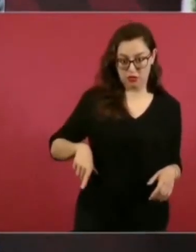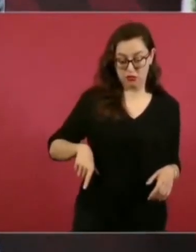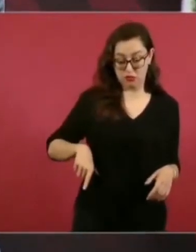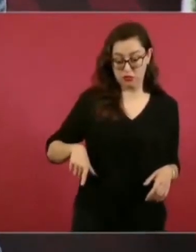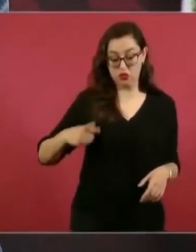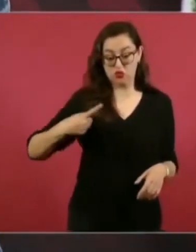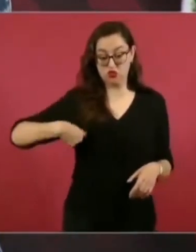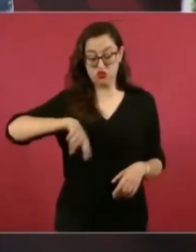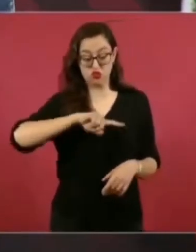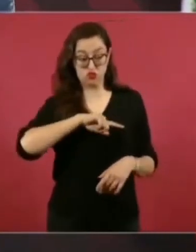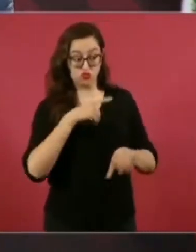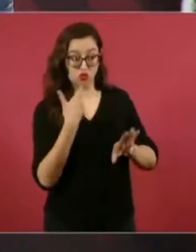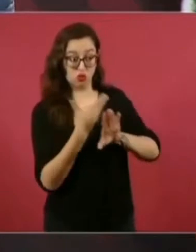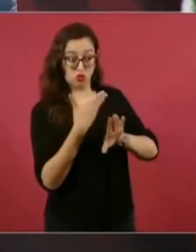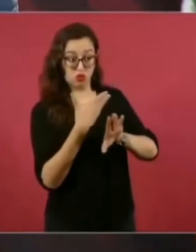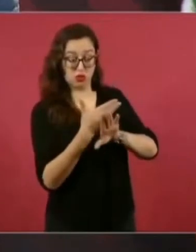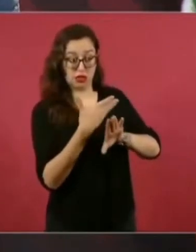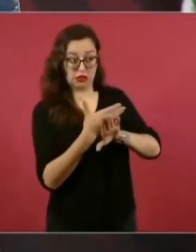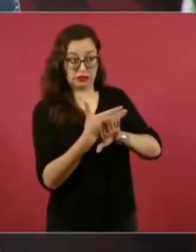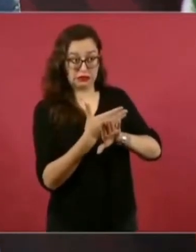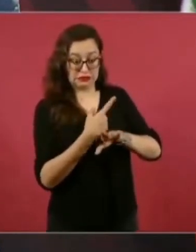¿A quiénes invita